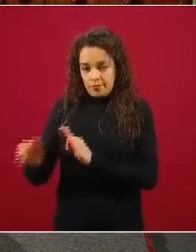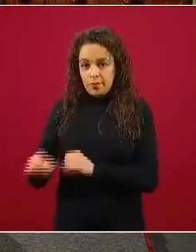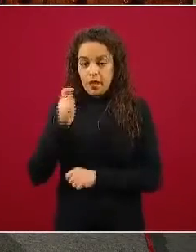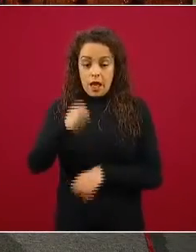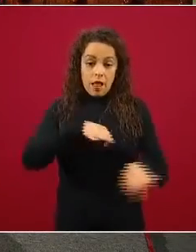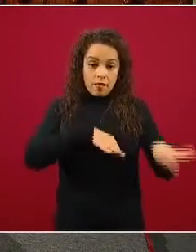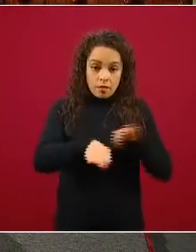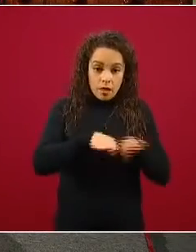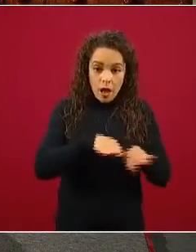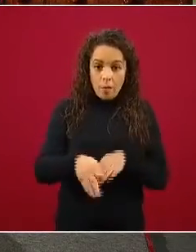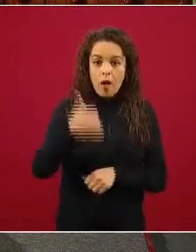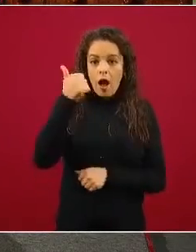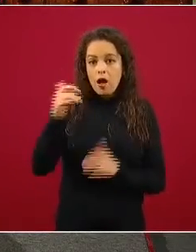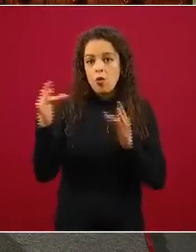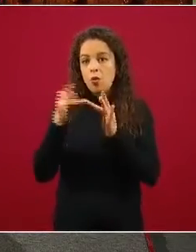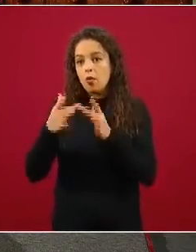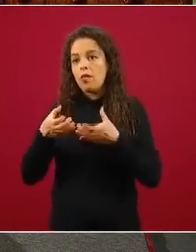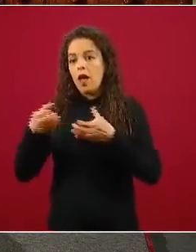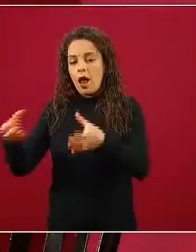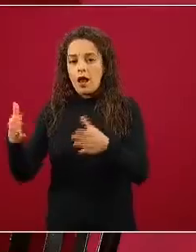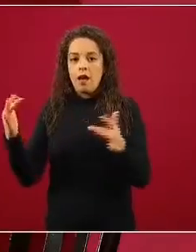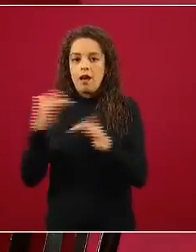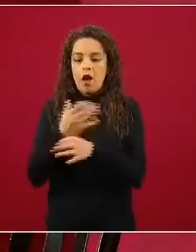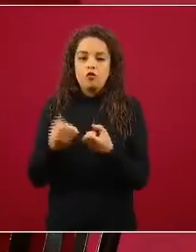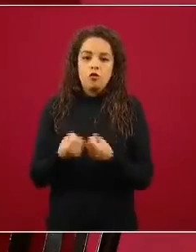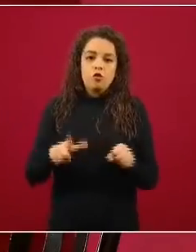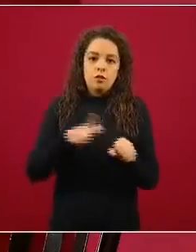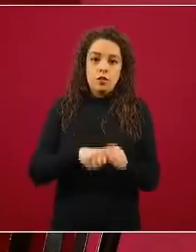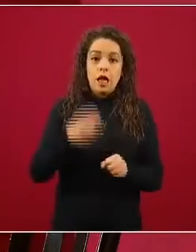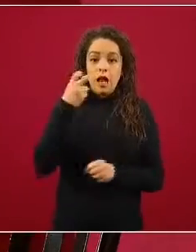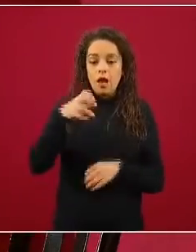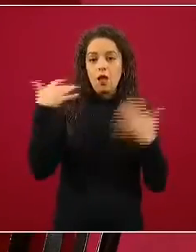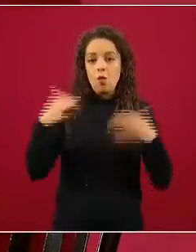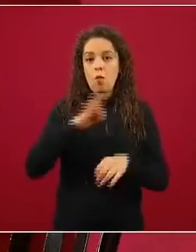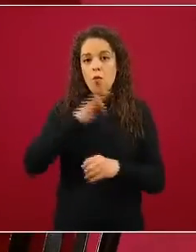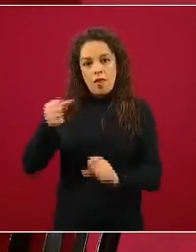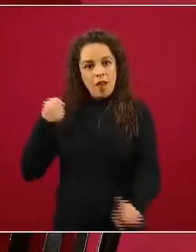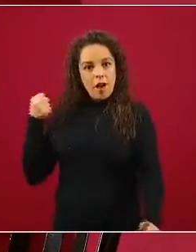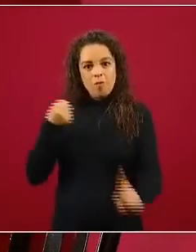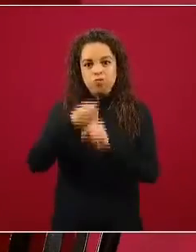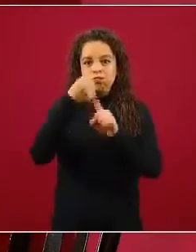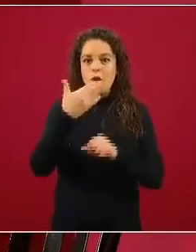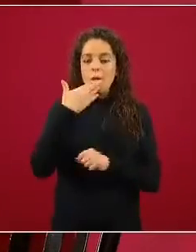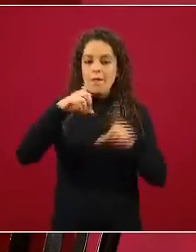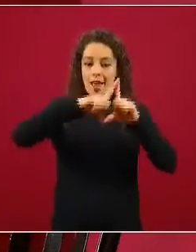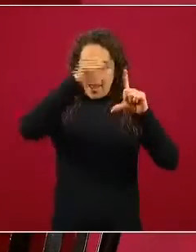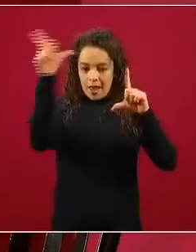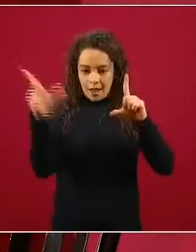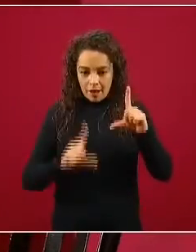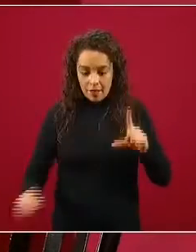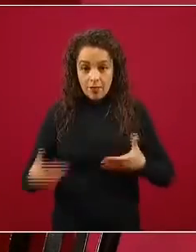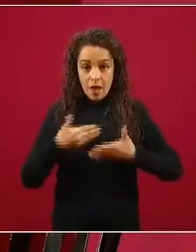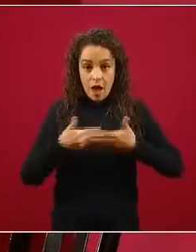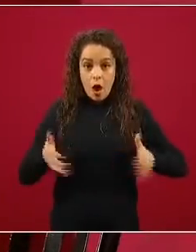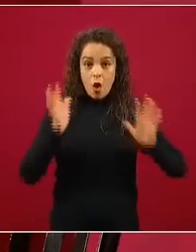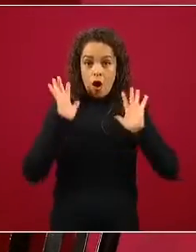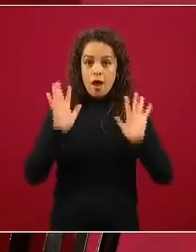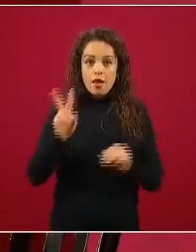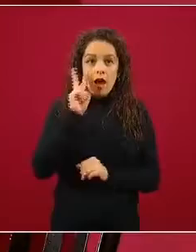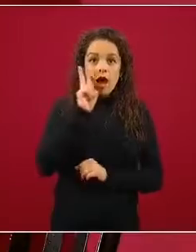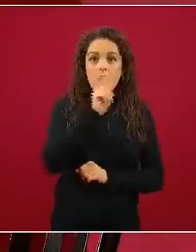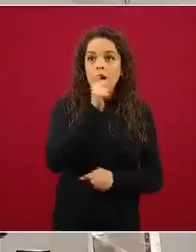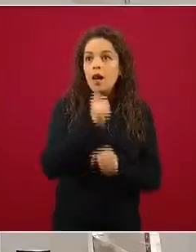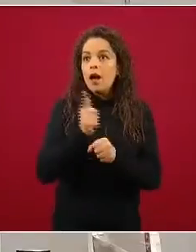permitió tener un impacto nacional. Y ahora que estamos ya con una clara focalización, donde hay asincronía de